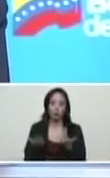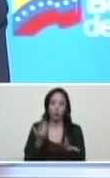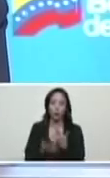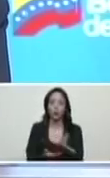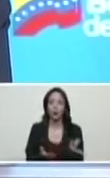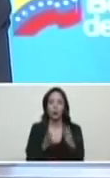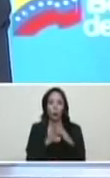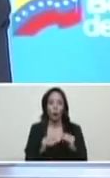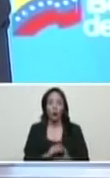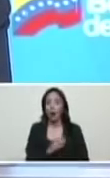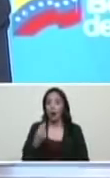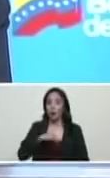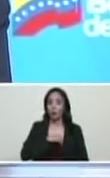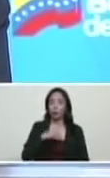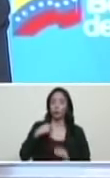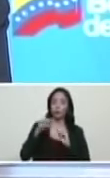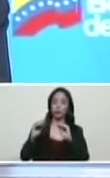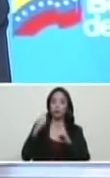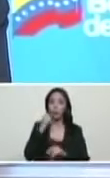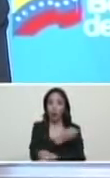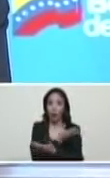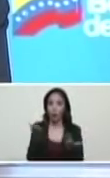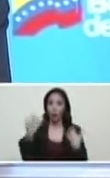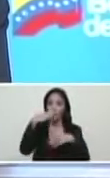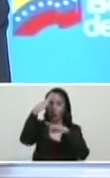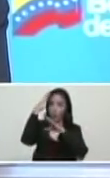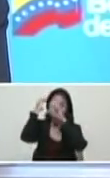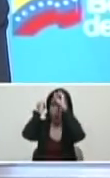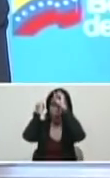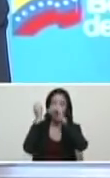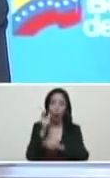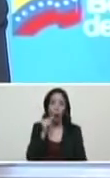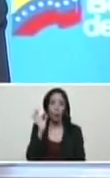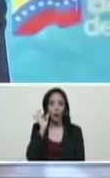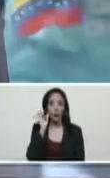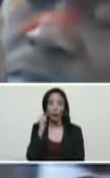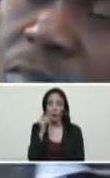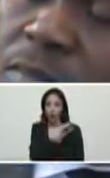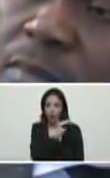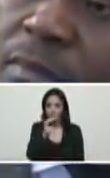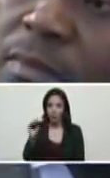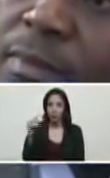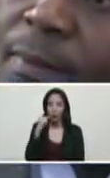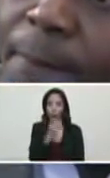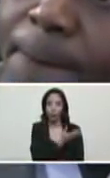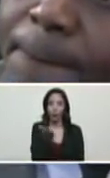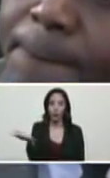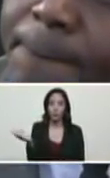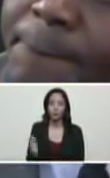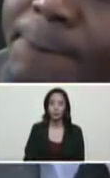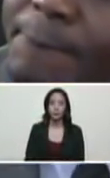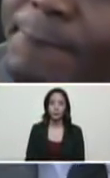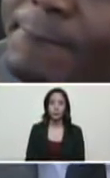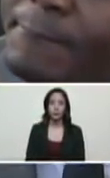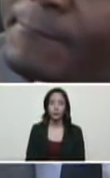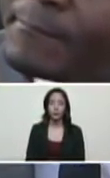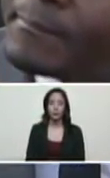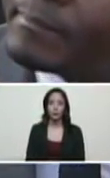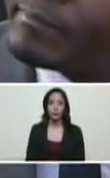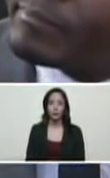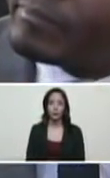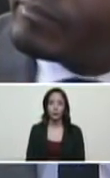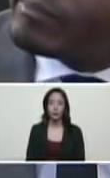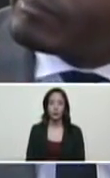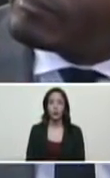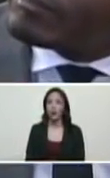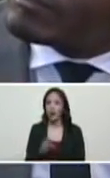decimos a ustedes, queridos embajadores, queridas embajadoras, y le decimos a todos los embajadores,